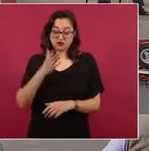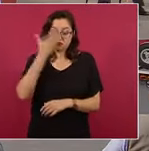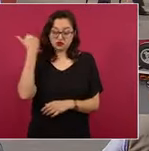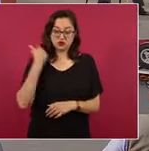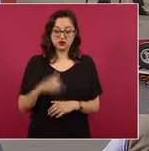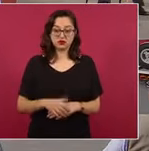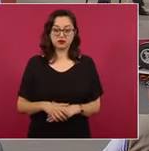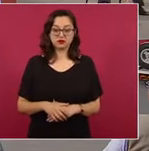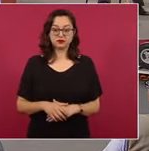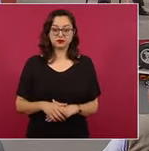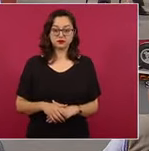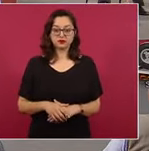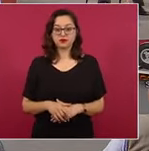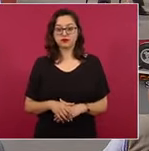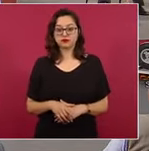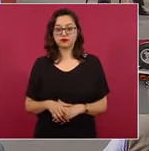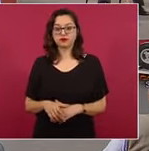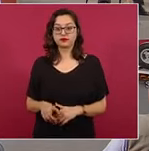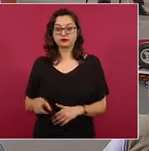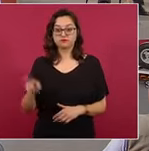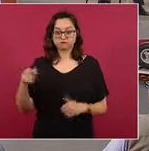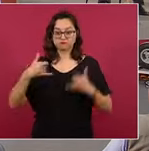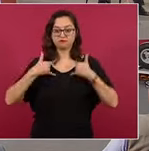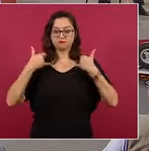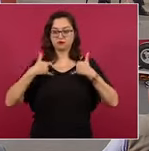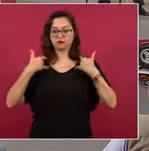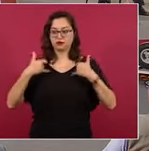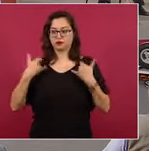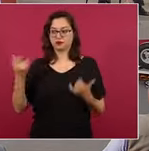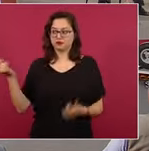estaba comentando un joven